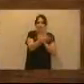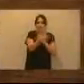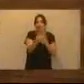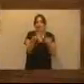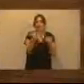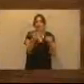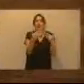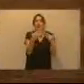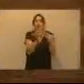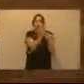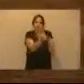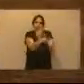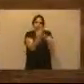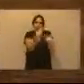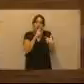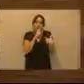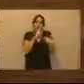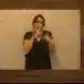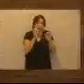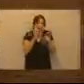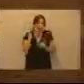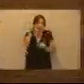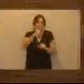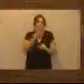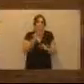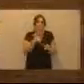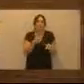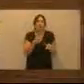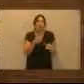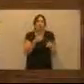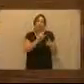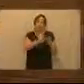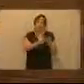Agradezco el tono de su intervención, como siempre, y me quedo con el compromiso que ha hecho en esta tribuna.